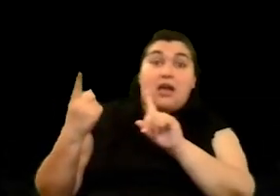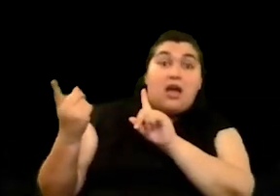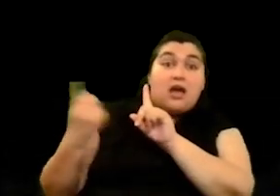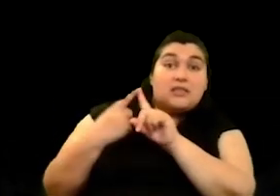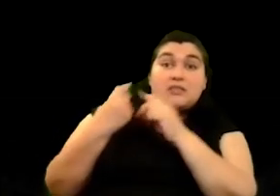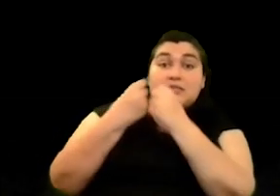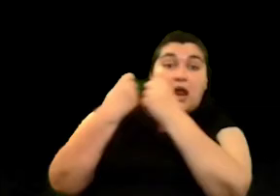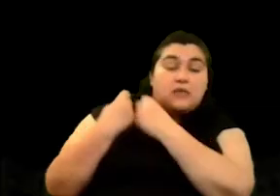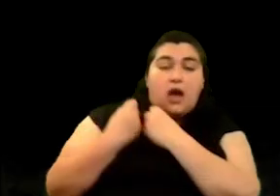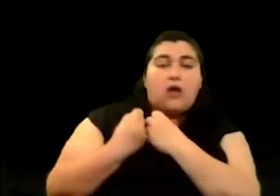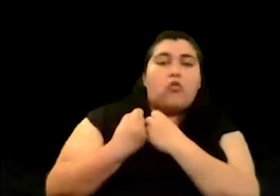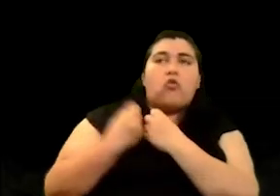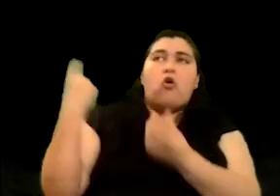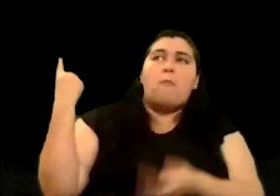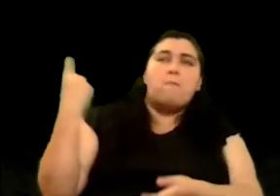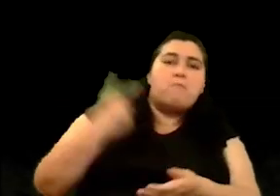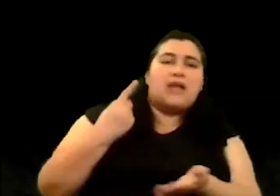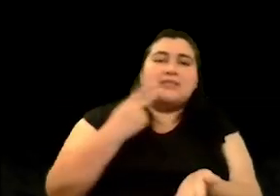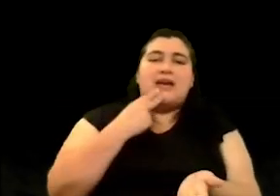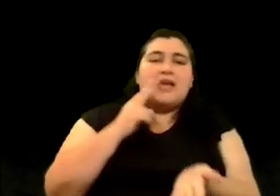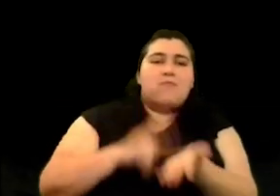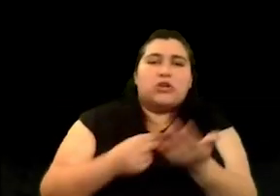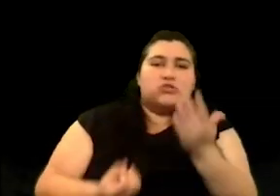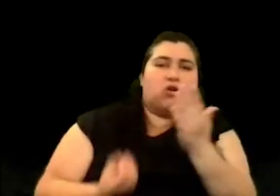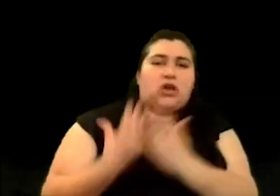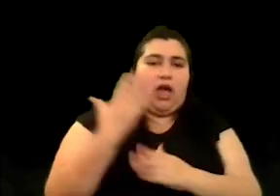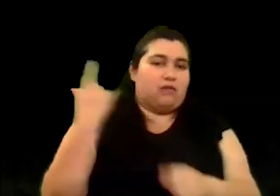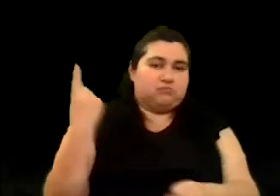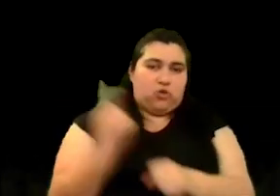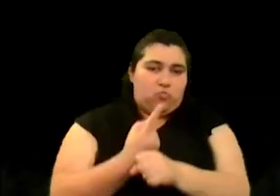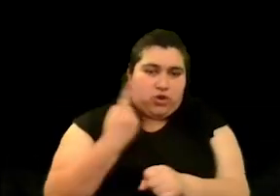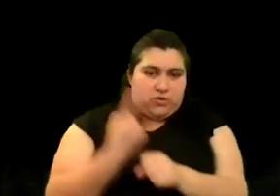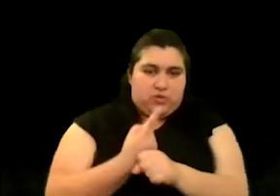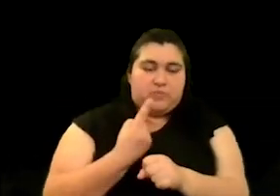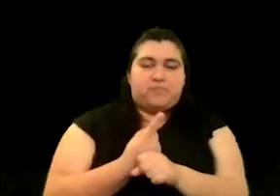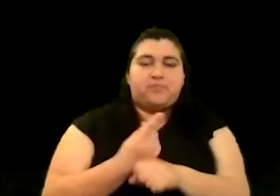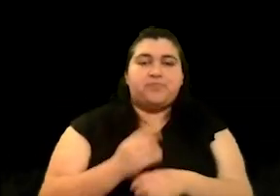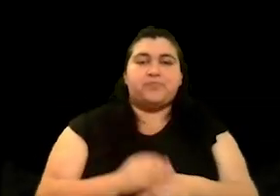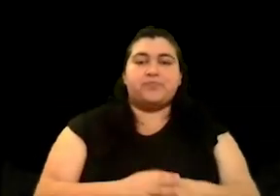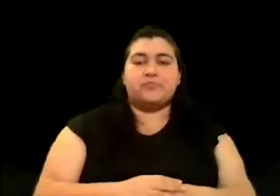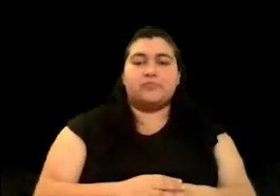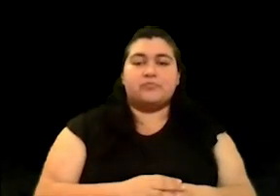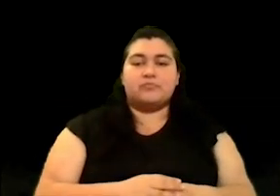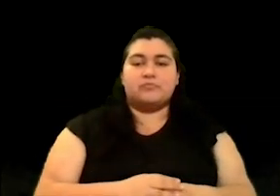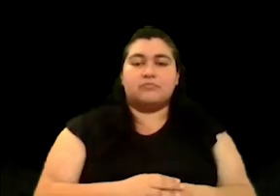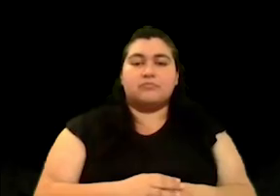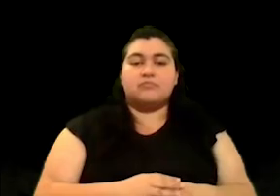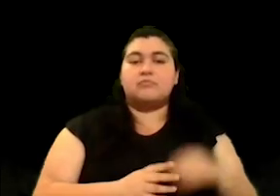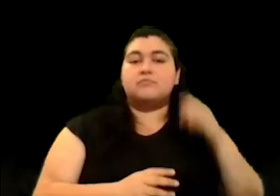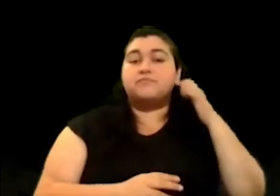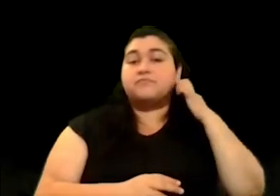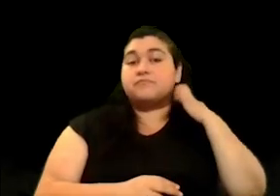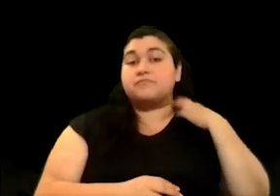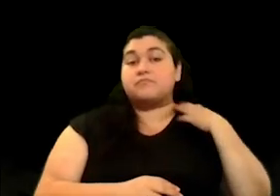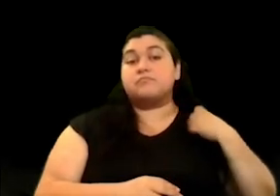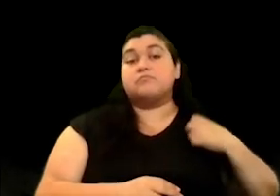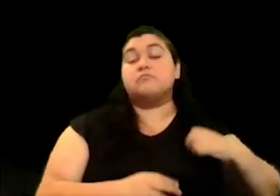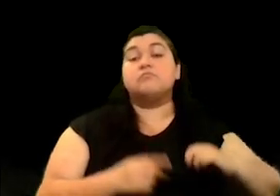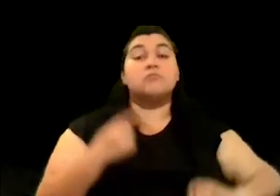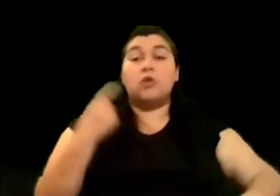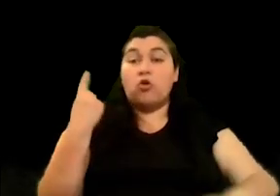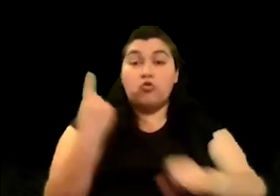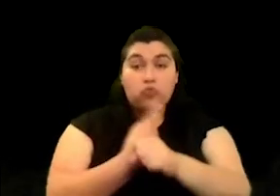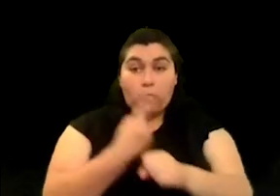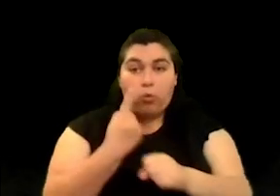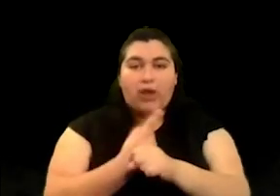crear imposición, ¿sí? A ver las notas. Bueno. No pueden crear imposición, pero